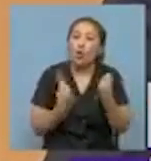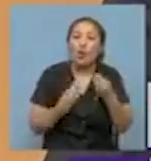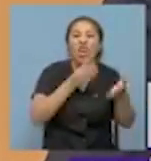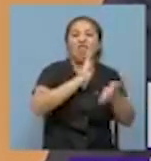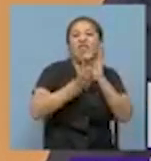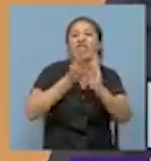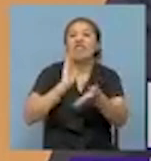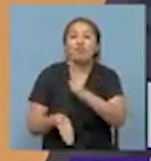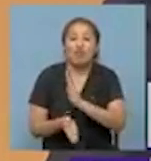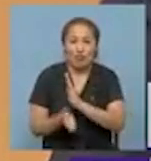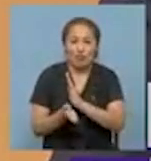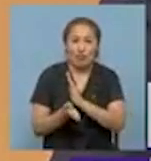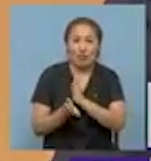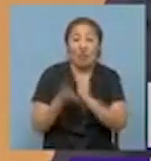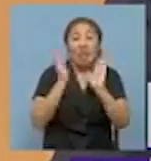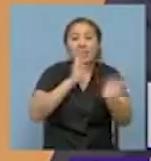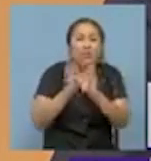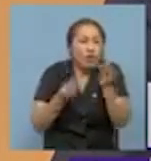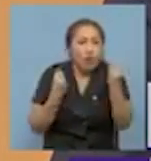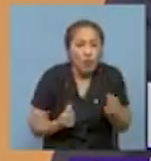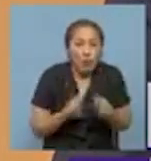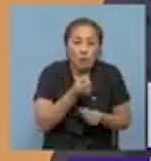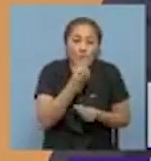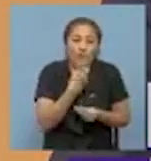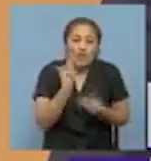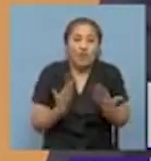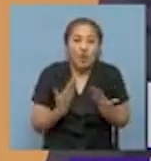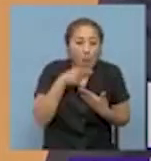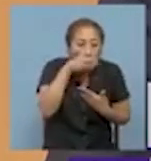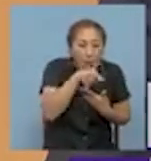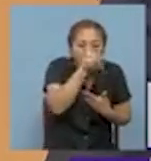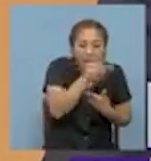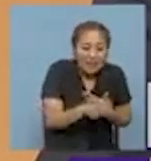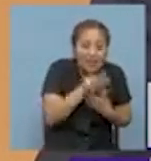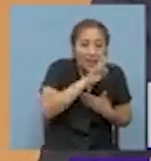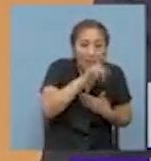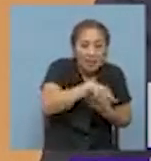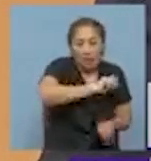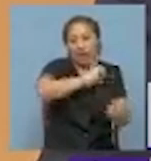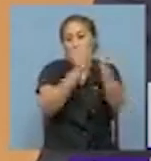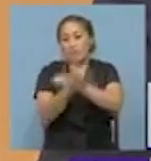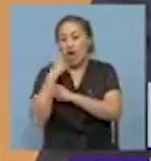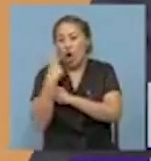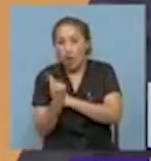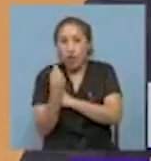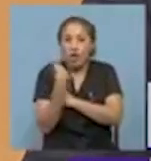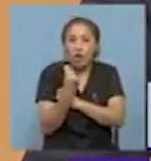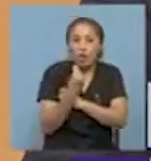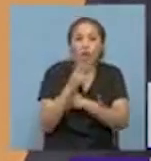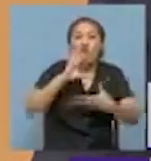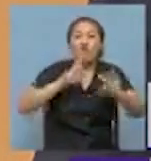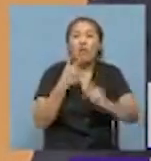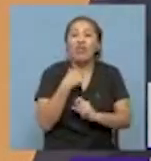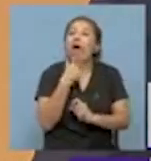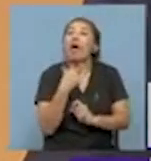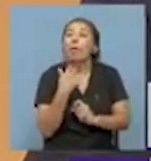médicos farmacológicos de cambios de apariencia física de cambios de manera de hablar en cambios de la